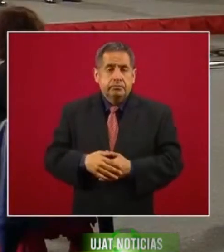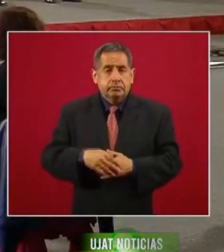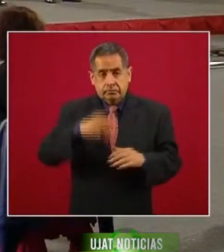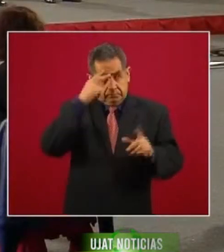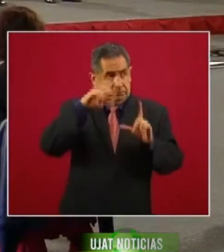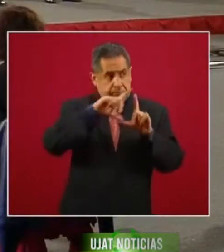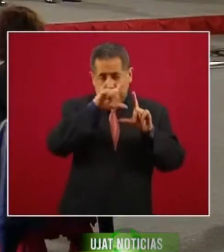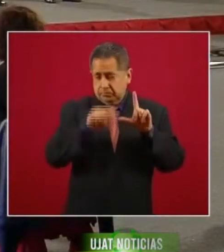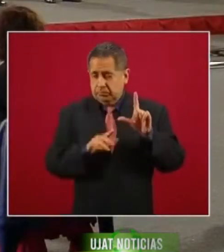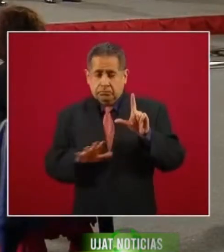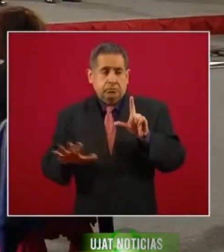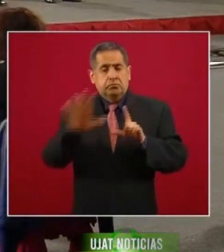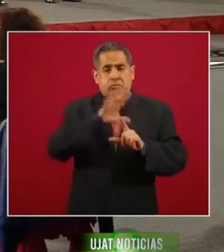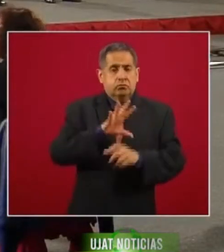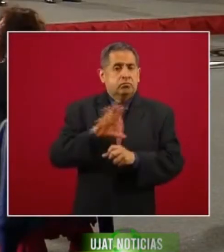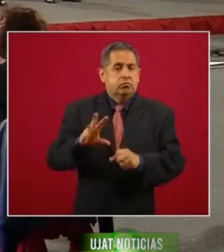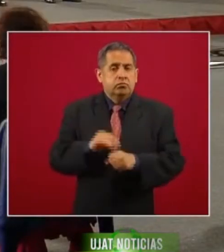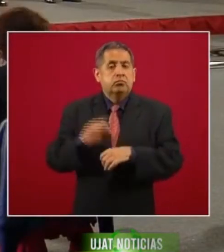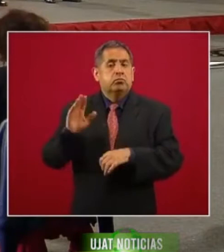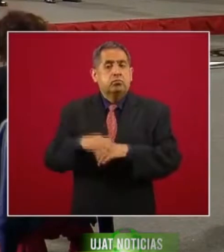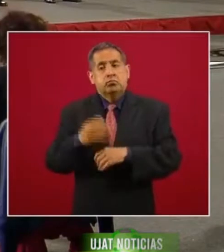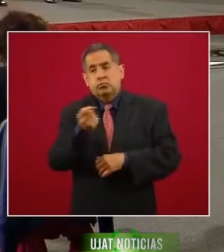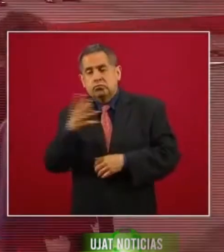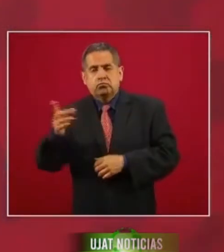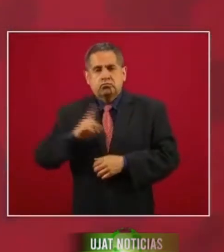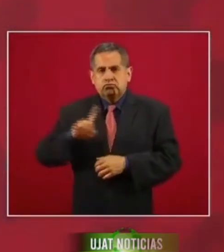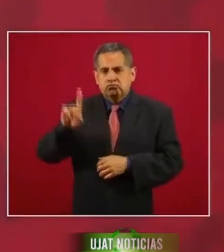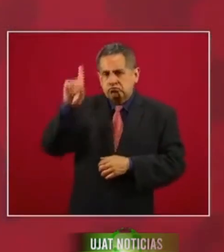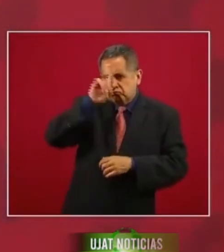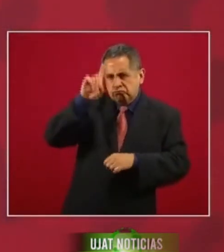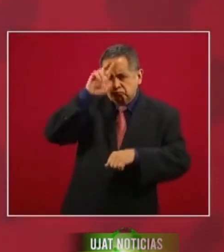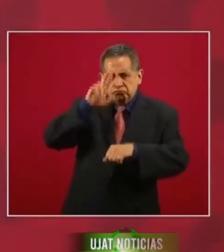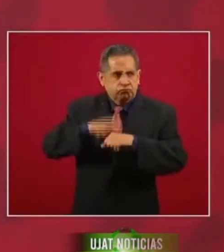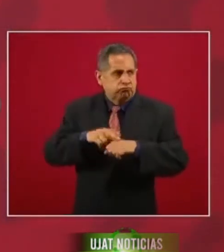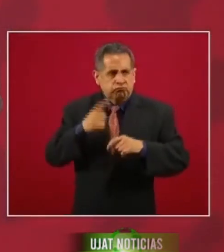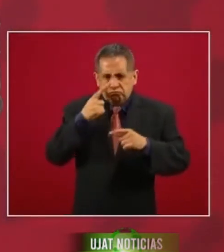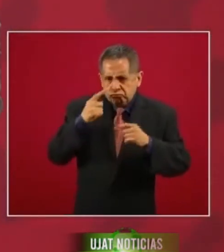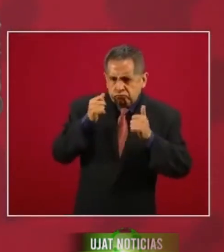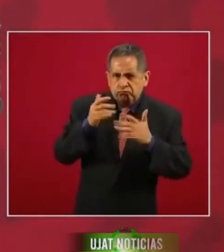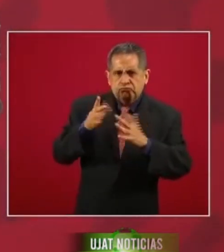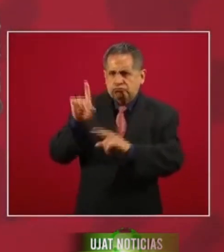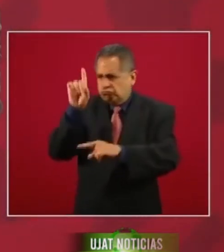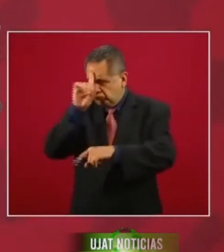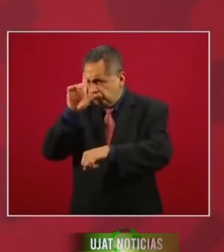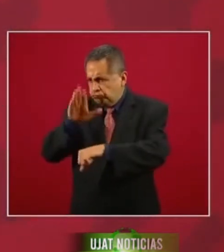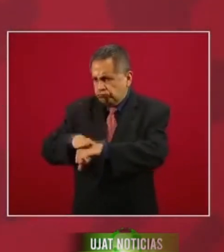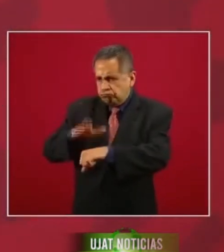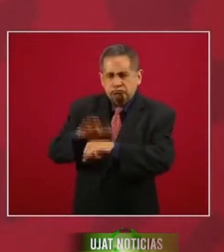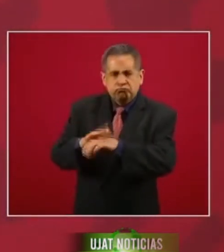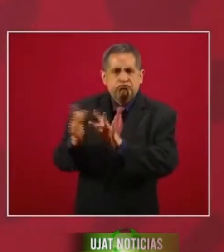estar de asesores, pendientes, orientando